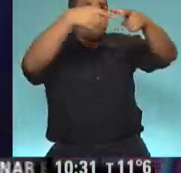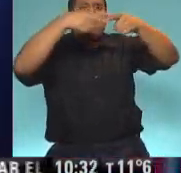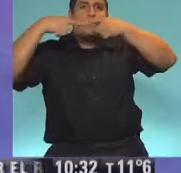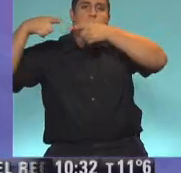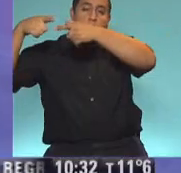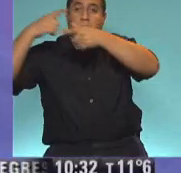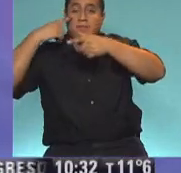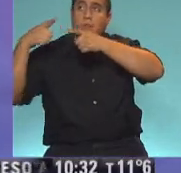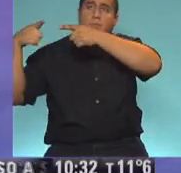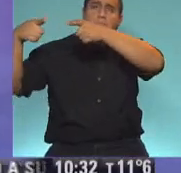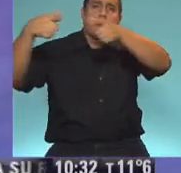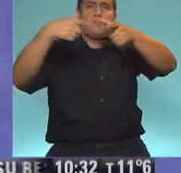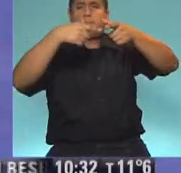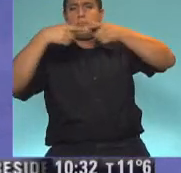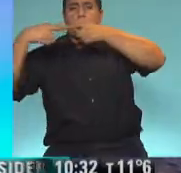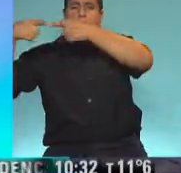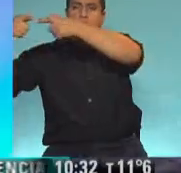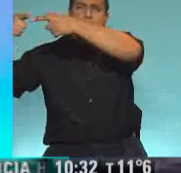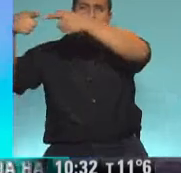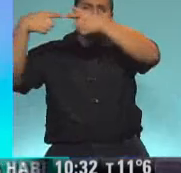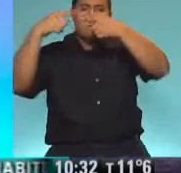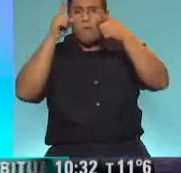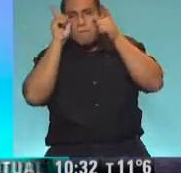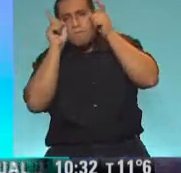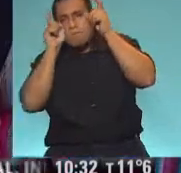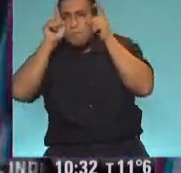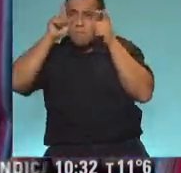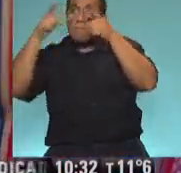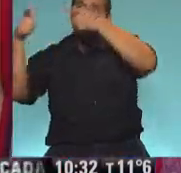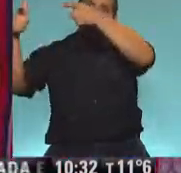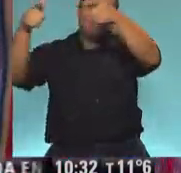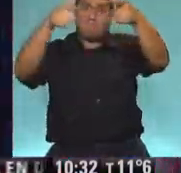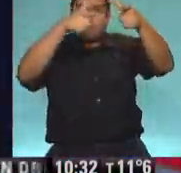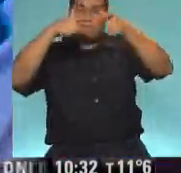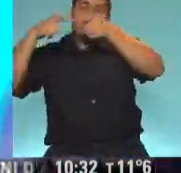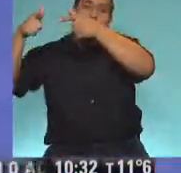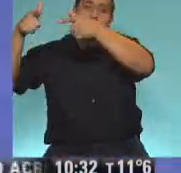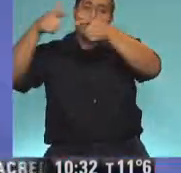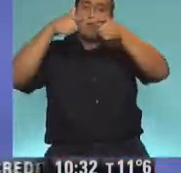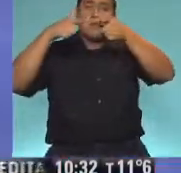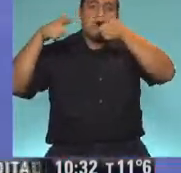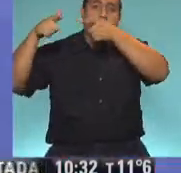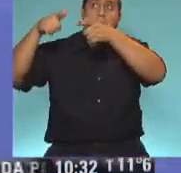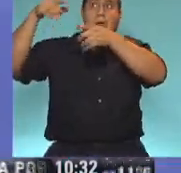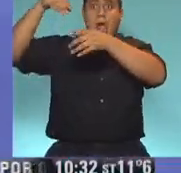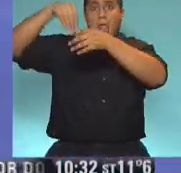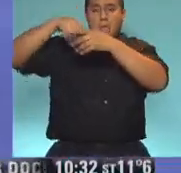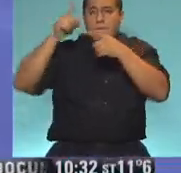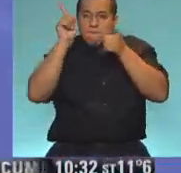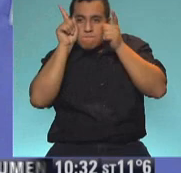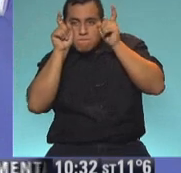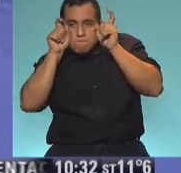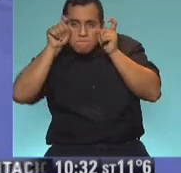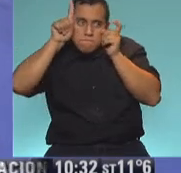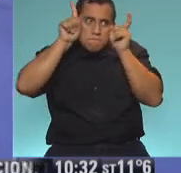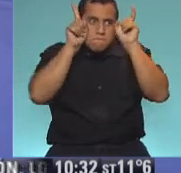Igual. Que invade la Tierra. Dale. ¿Y estarán los alienígenas de esa nave